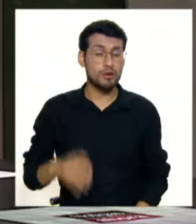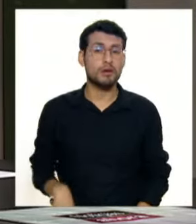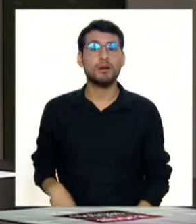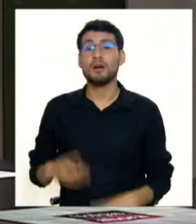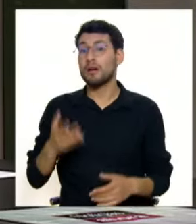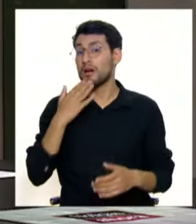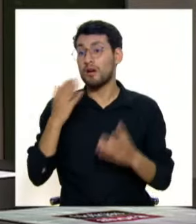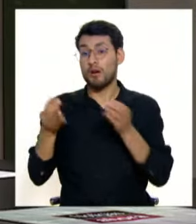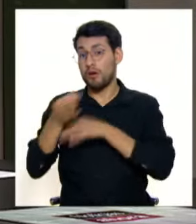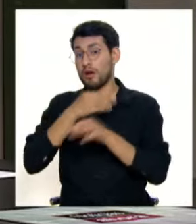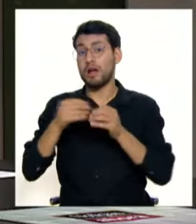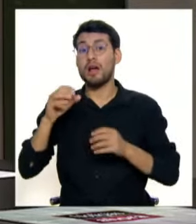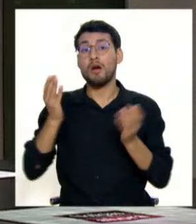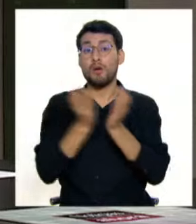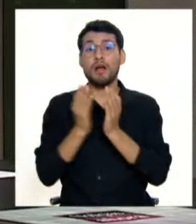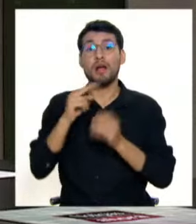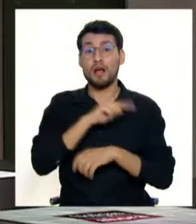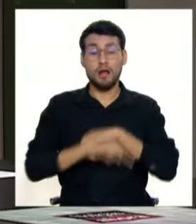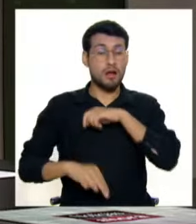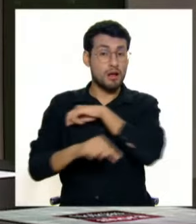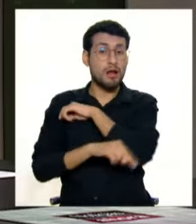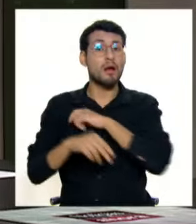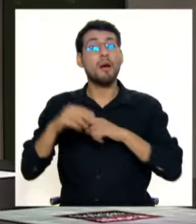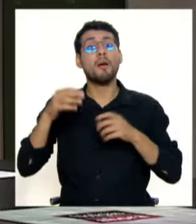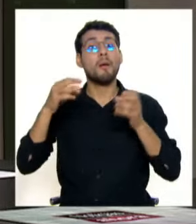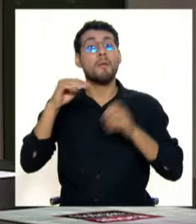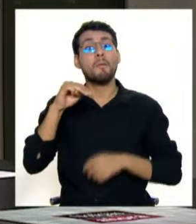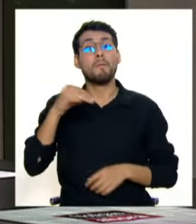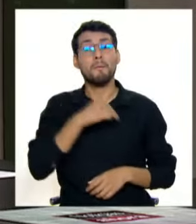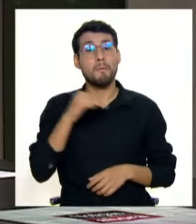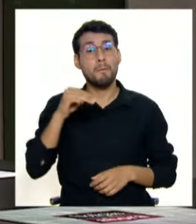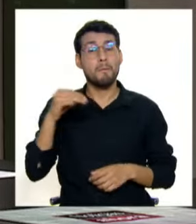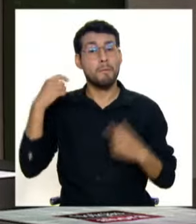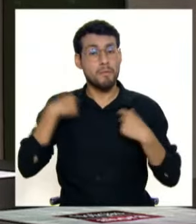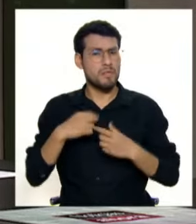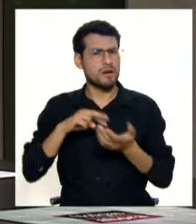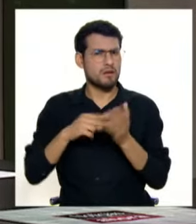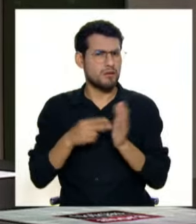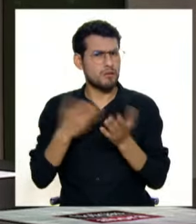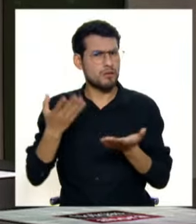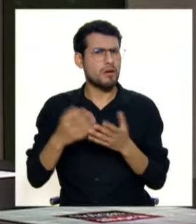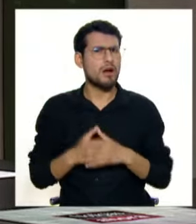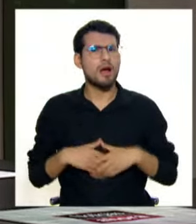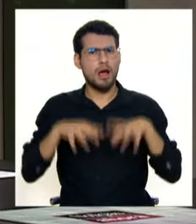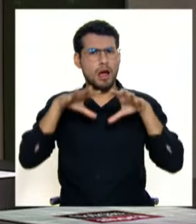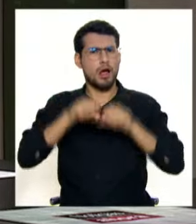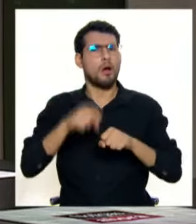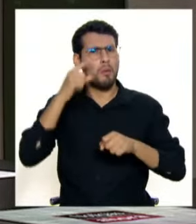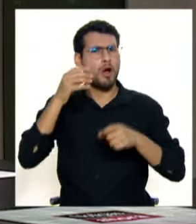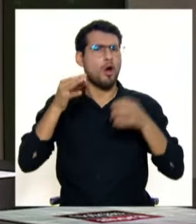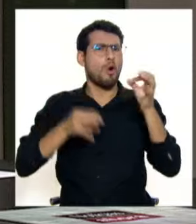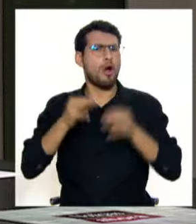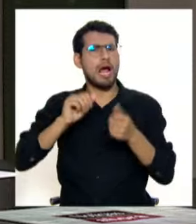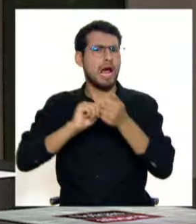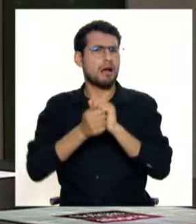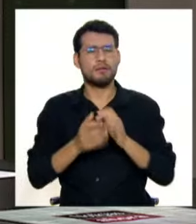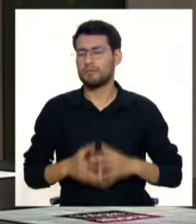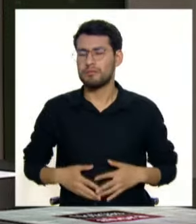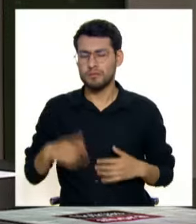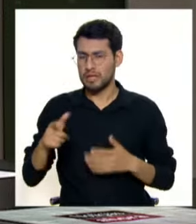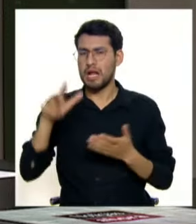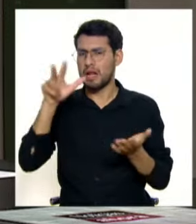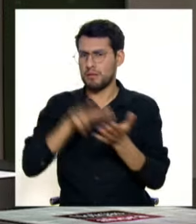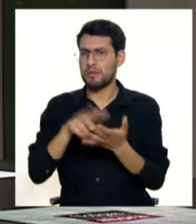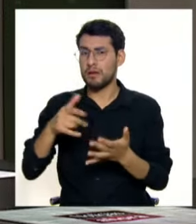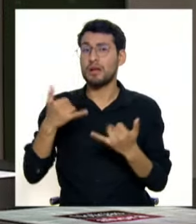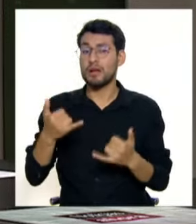por la Escuela Nacional de la Magistratura no implica que se va a intervenir de modo alguno en la justicia. Señaló que el tema fue